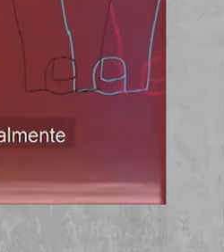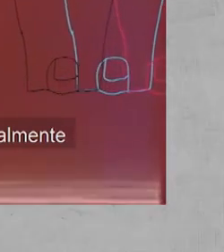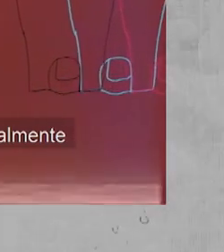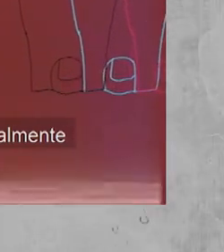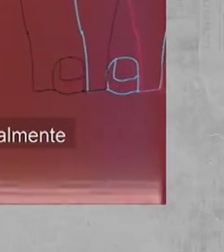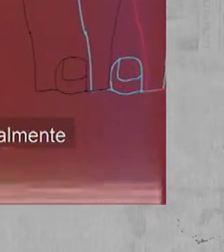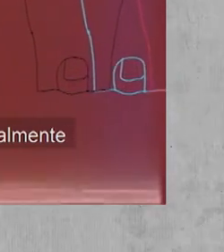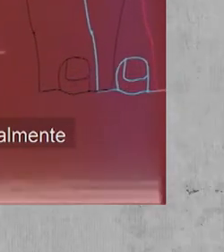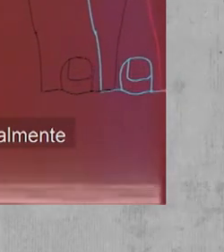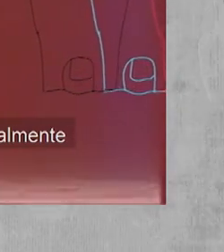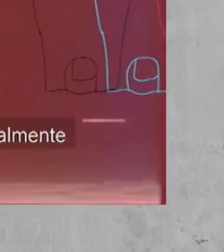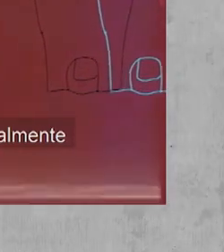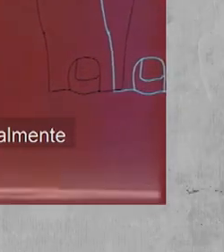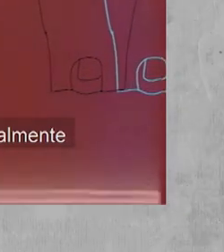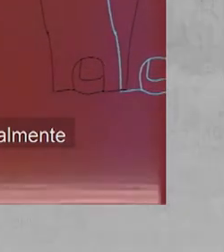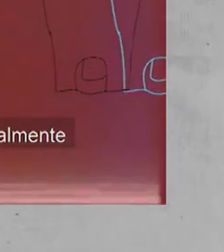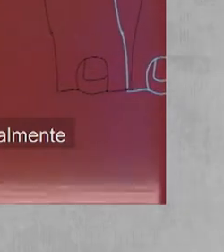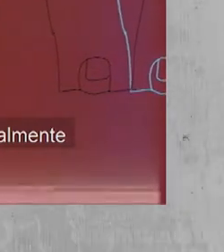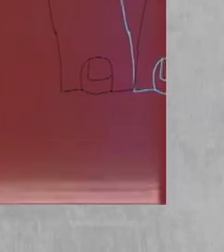pero